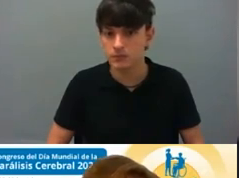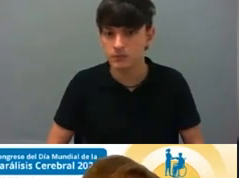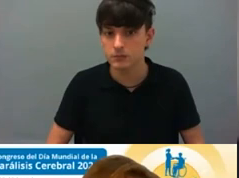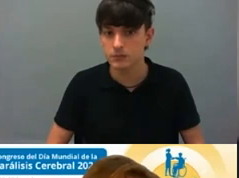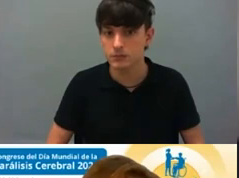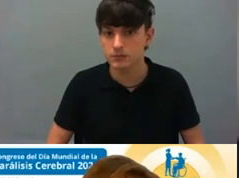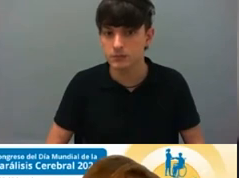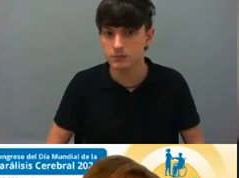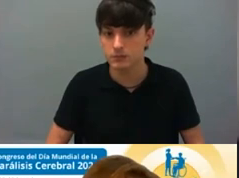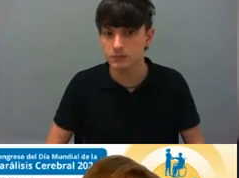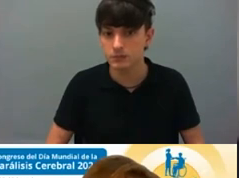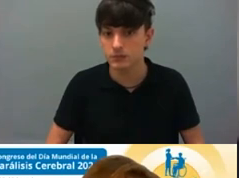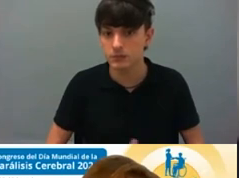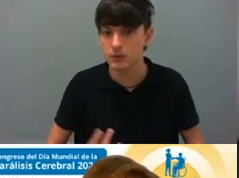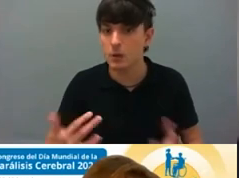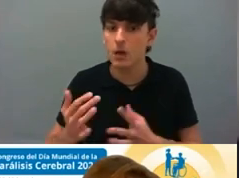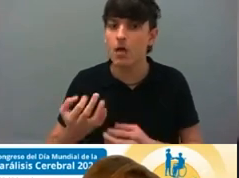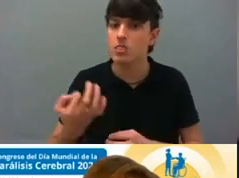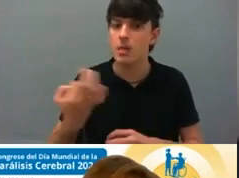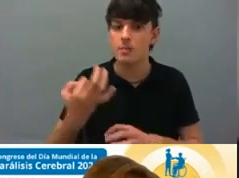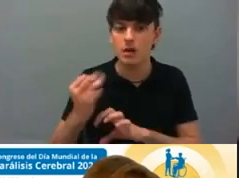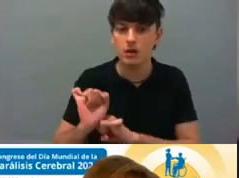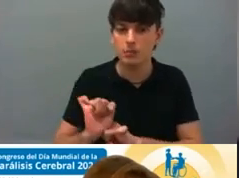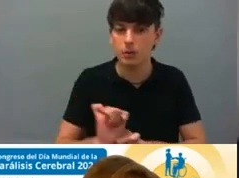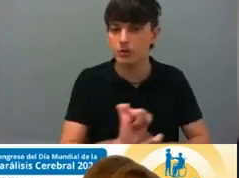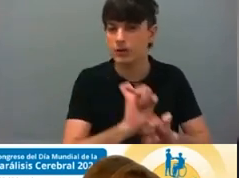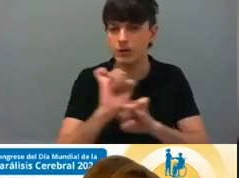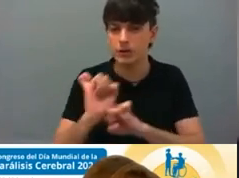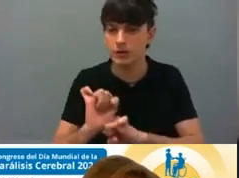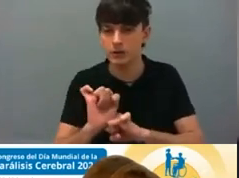una medida adecuada.